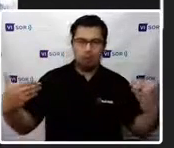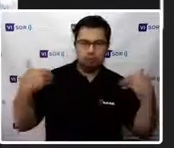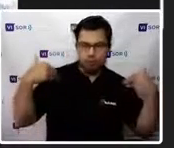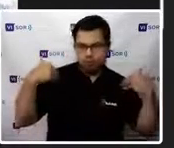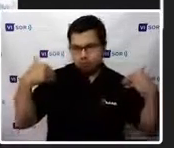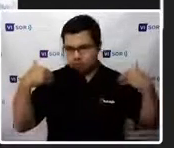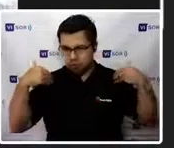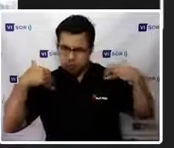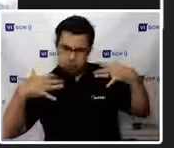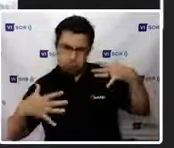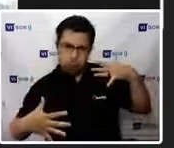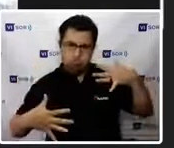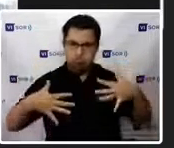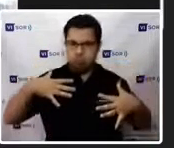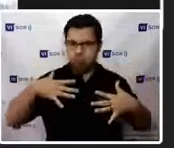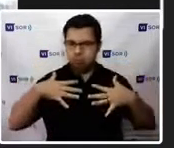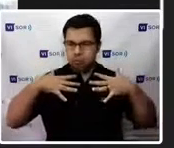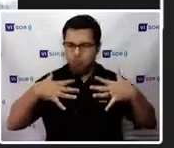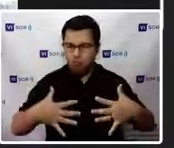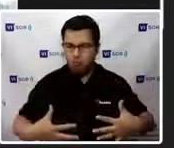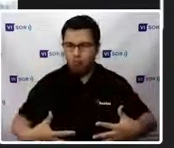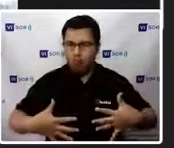ser, ¿no es cierto?, actividades